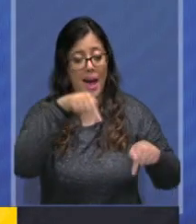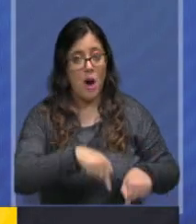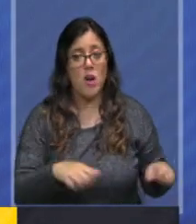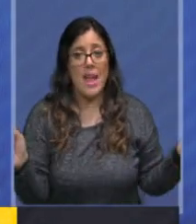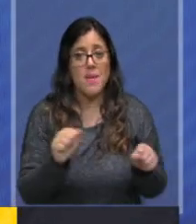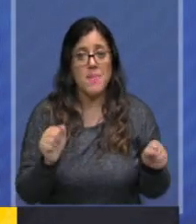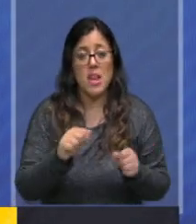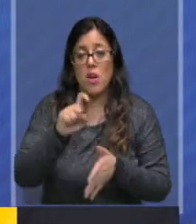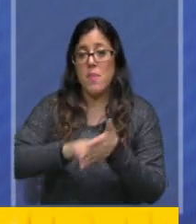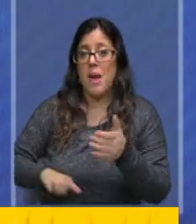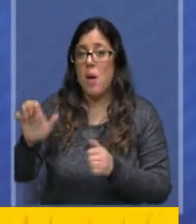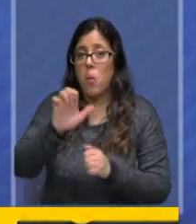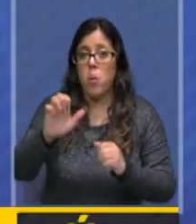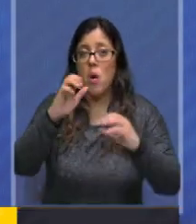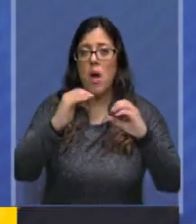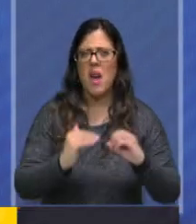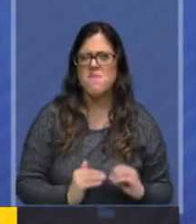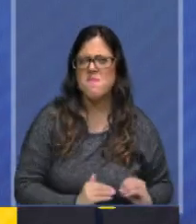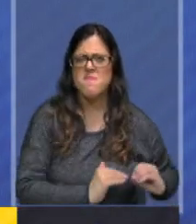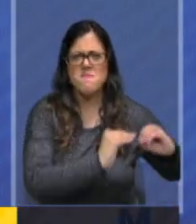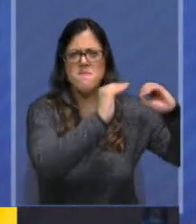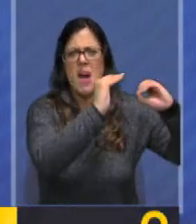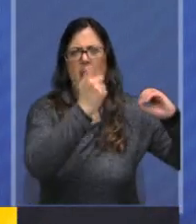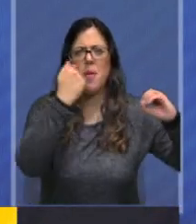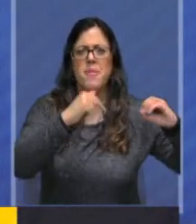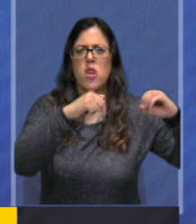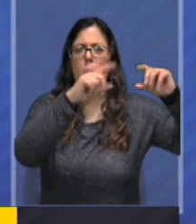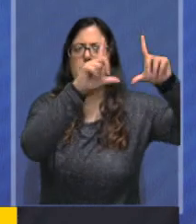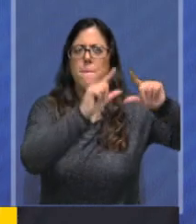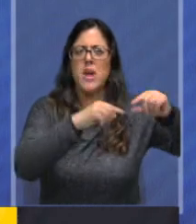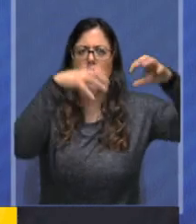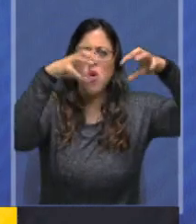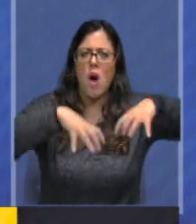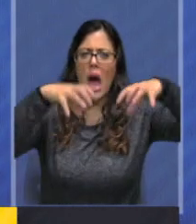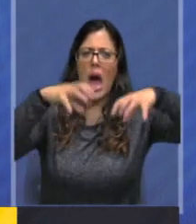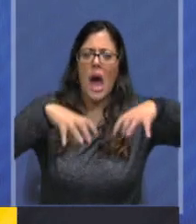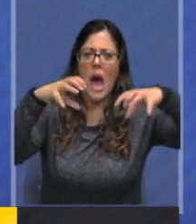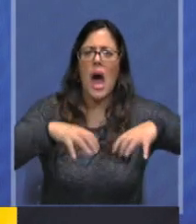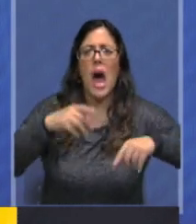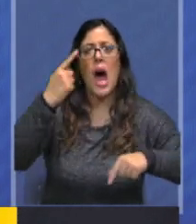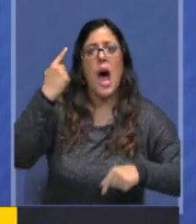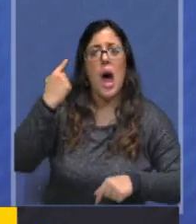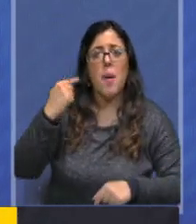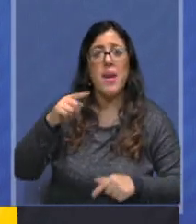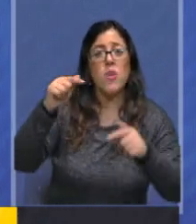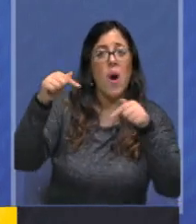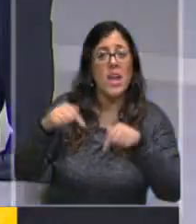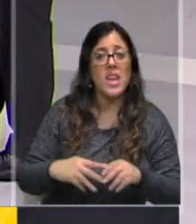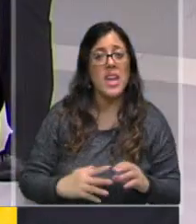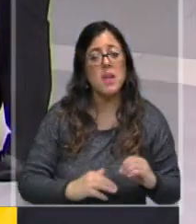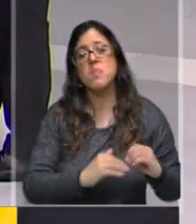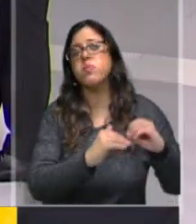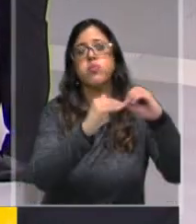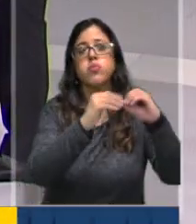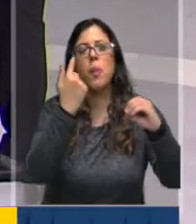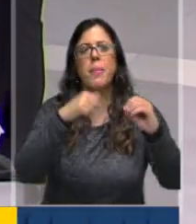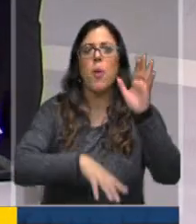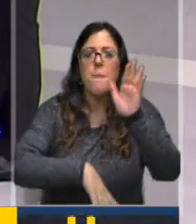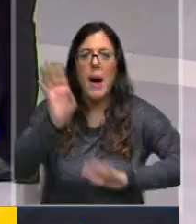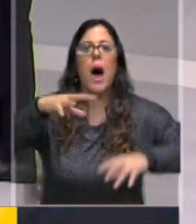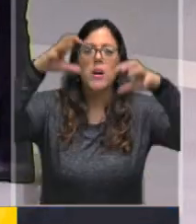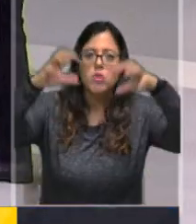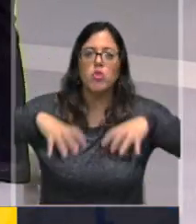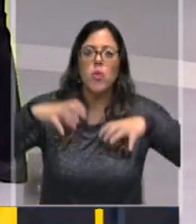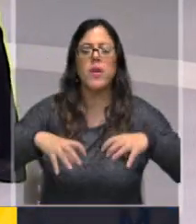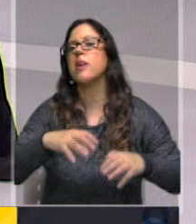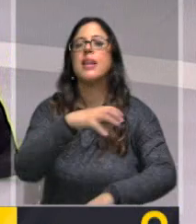enero fue isoterma cero mucho más alta, pero menos agua. Acá isoterma cero alta también, pero no tan alta como ese, pero mucha más cantidad de agua. ¿Cuánto cayó en